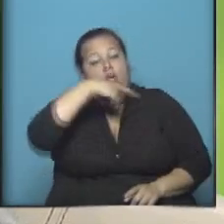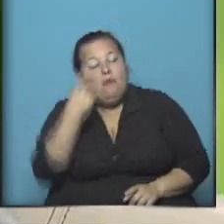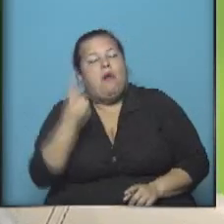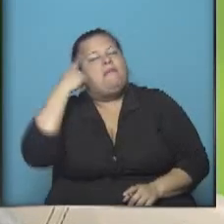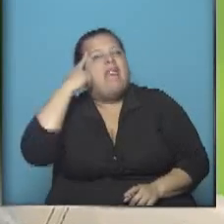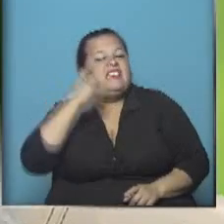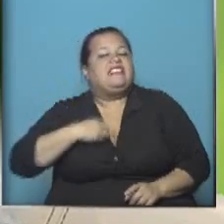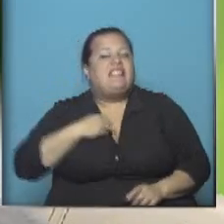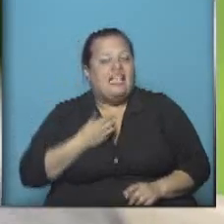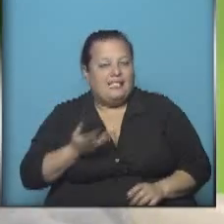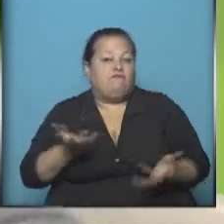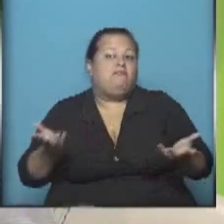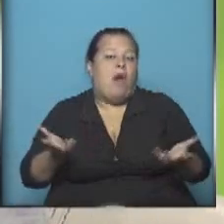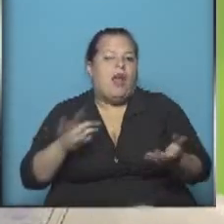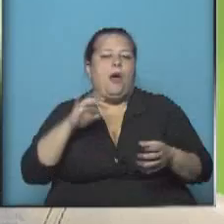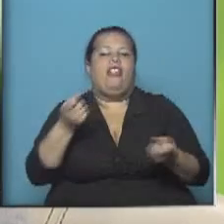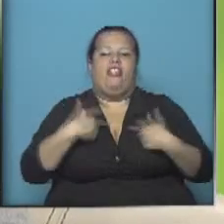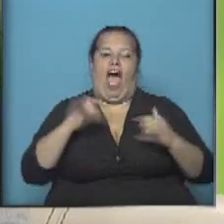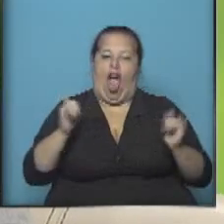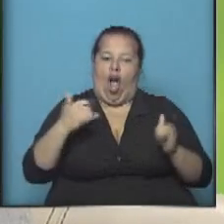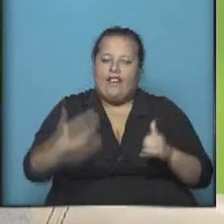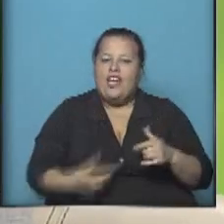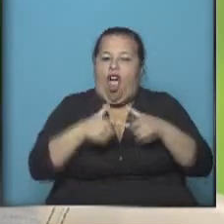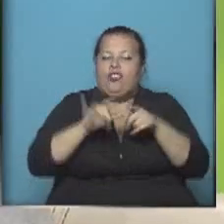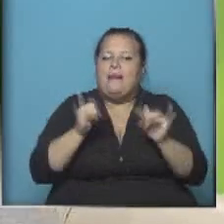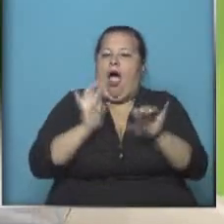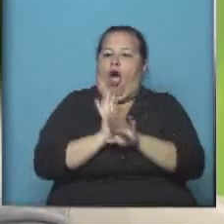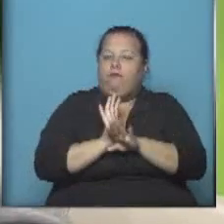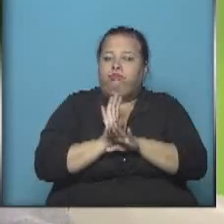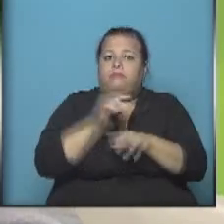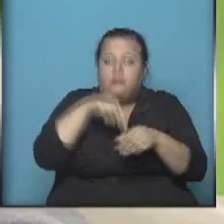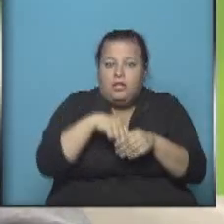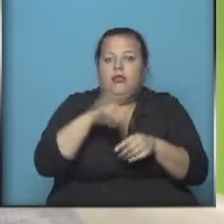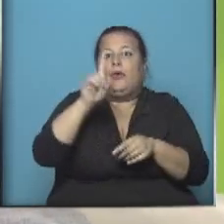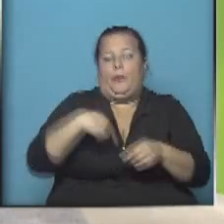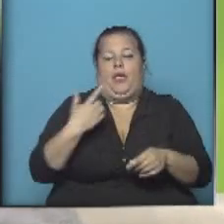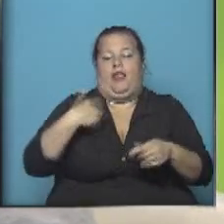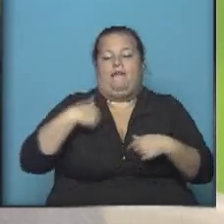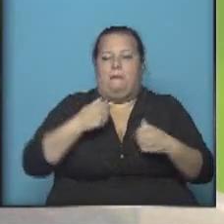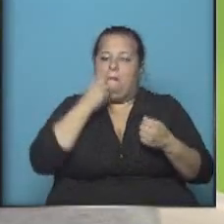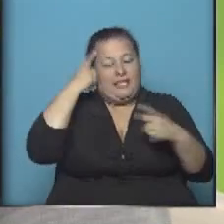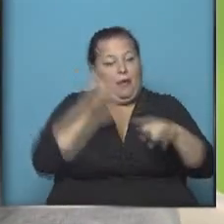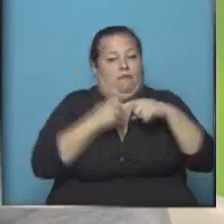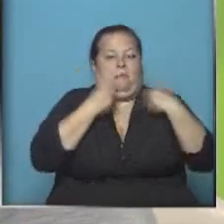sentir que, bueno, rejuvenecen sus genitales y eso impacta en su autoestima. Que